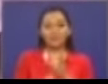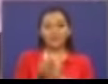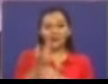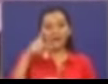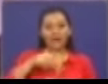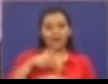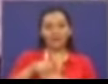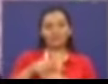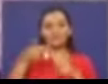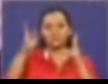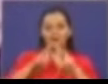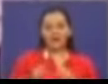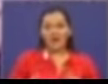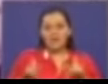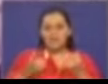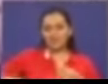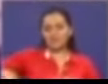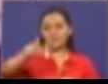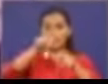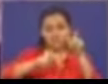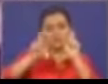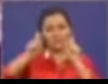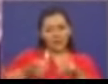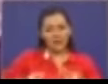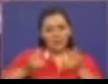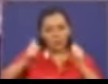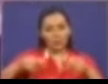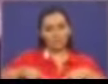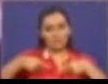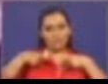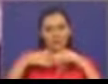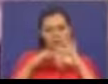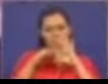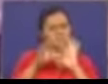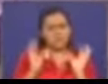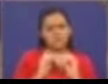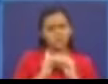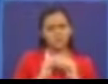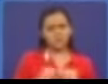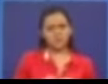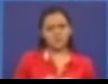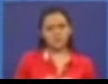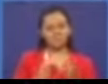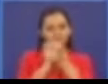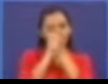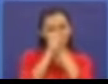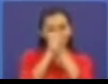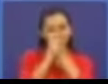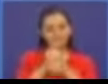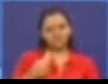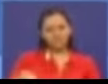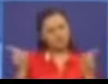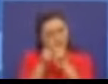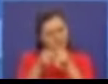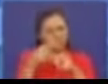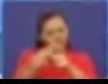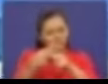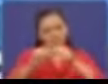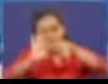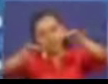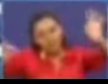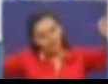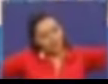una cultura de calidad. Cultura de calidad para el buen vivir, compañero. Bueno, felicitaciones, pero simplifique el nombrecito, ¿no?